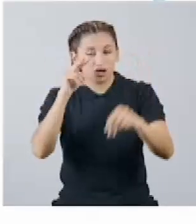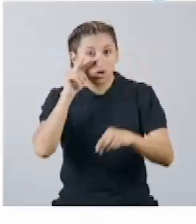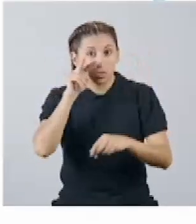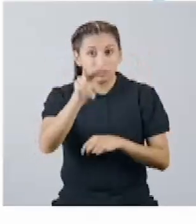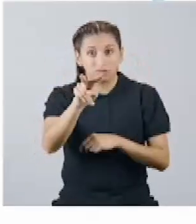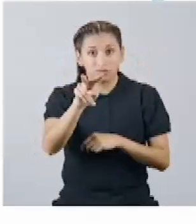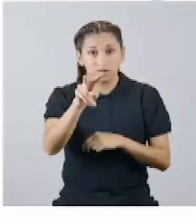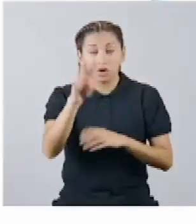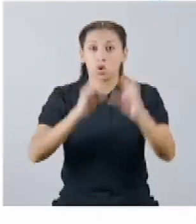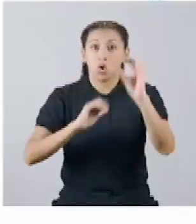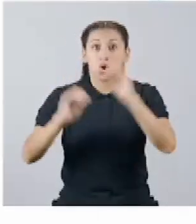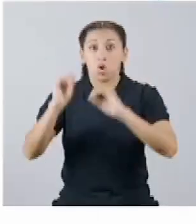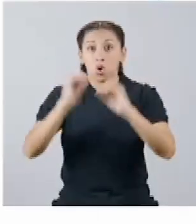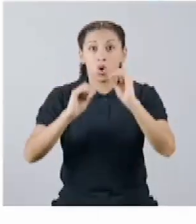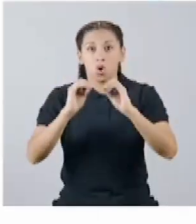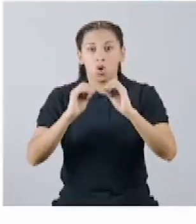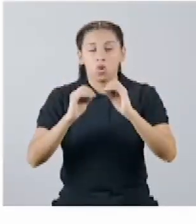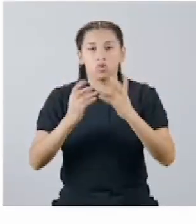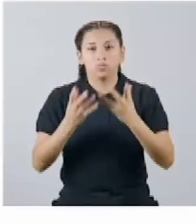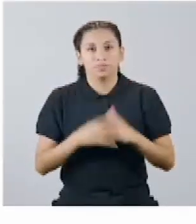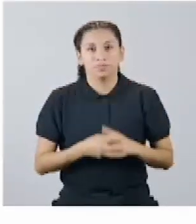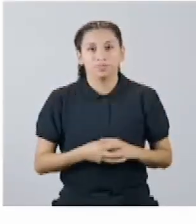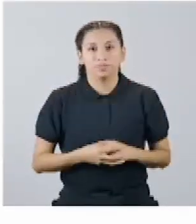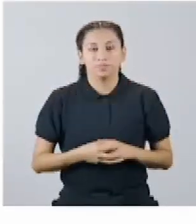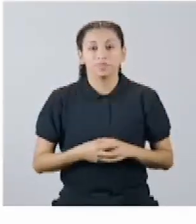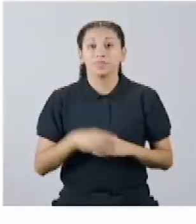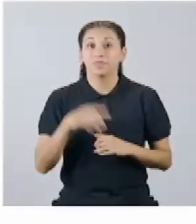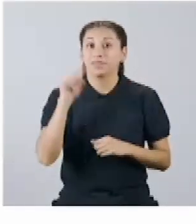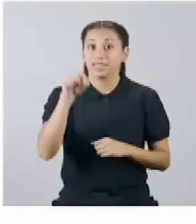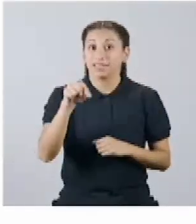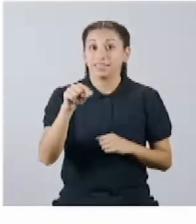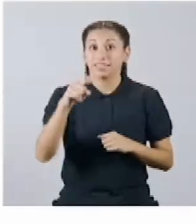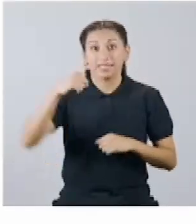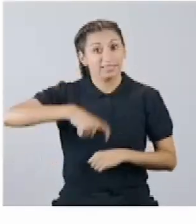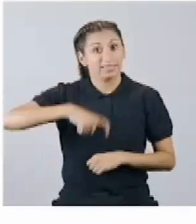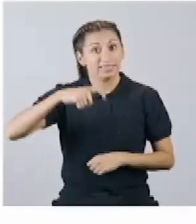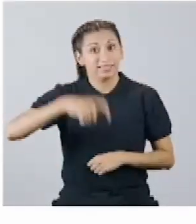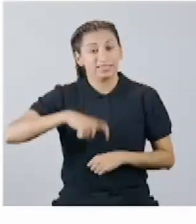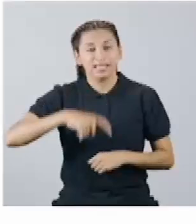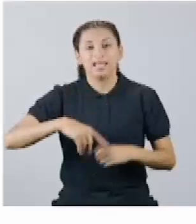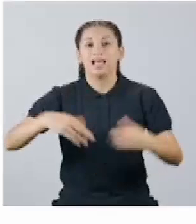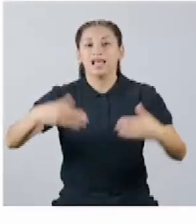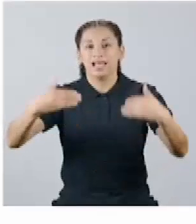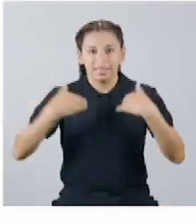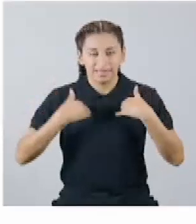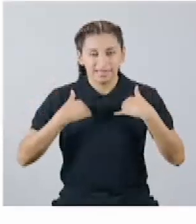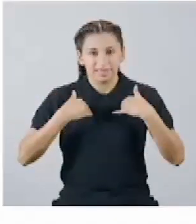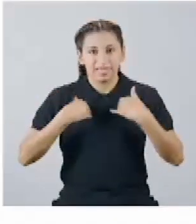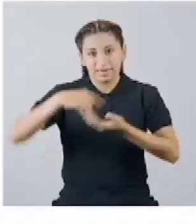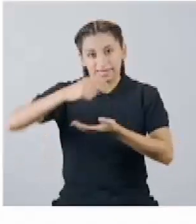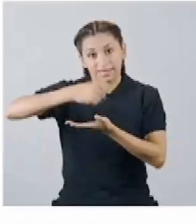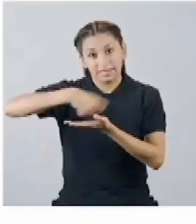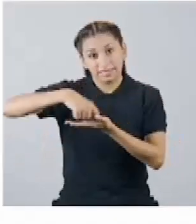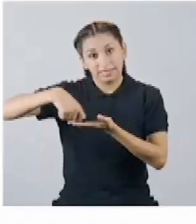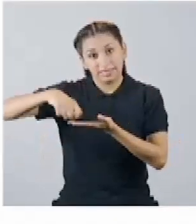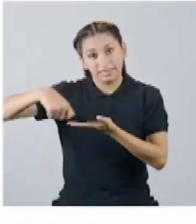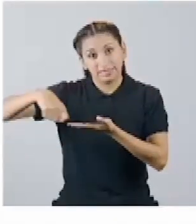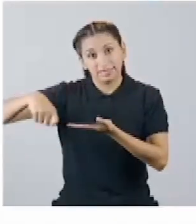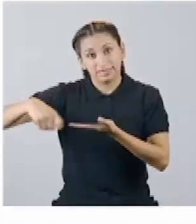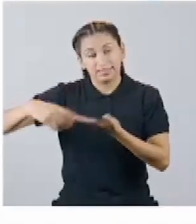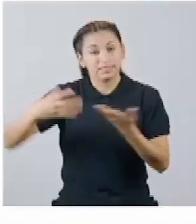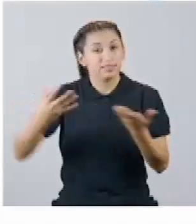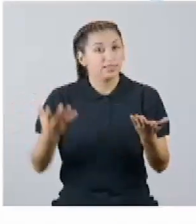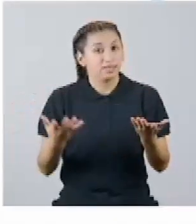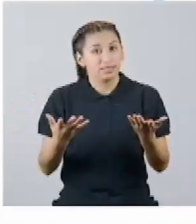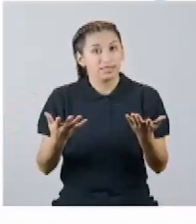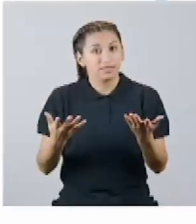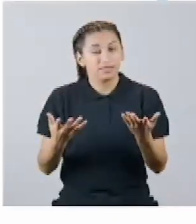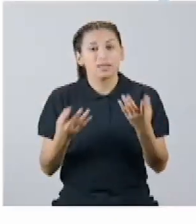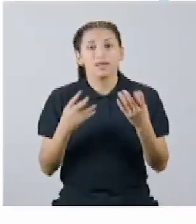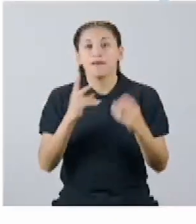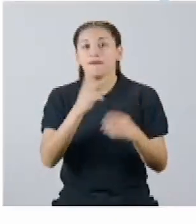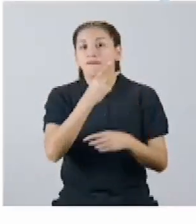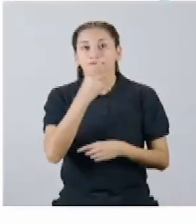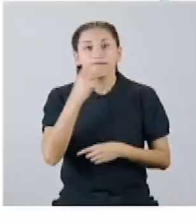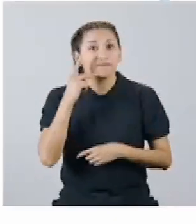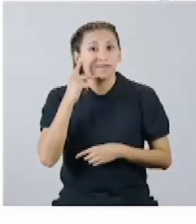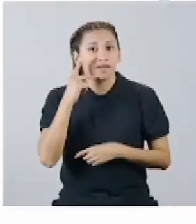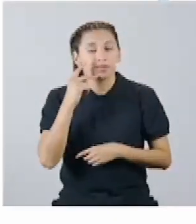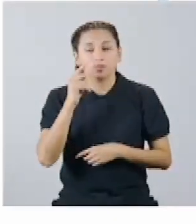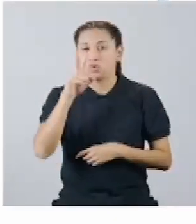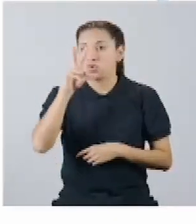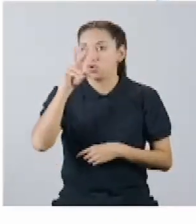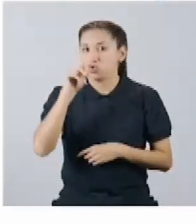o implícita. Estas necesidades deben ser escritas en forma de verbos y